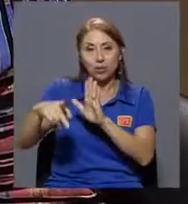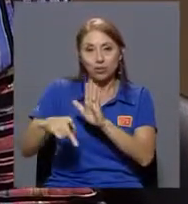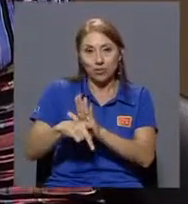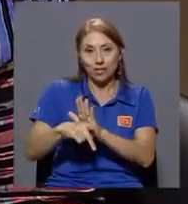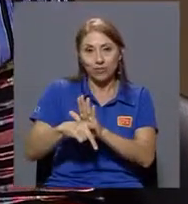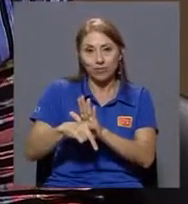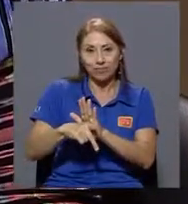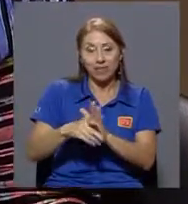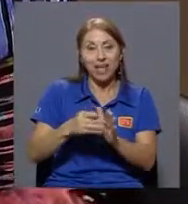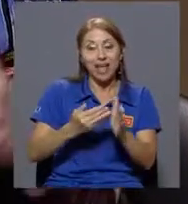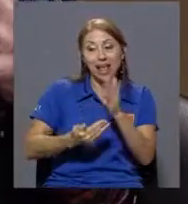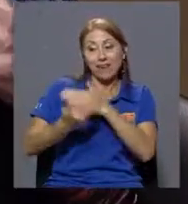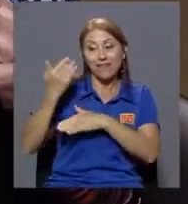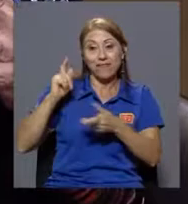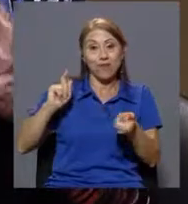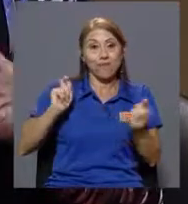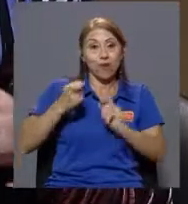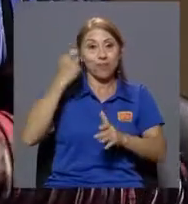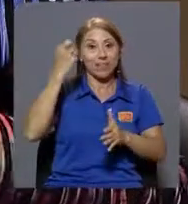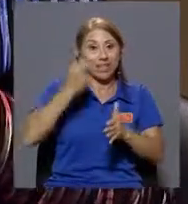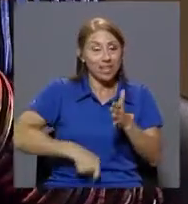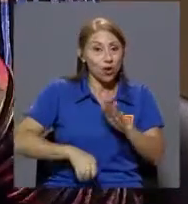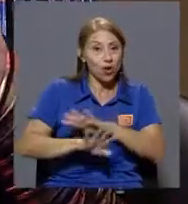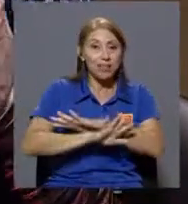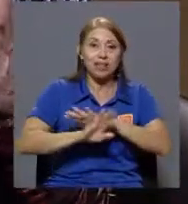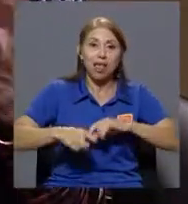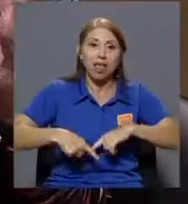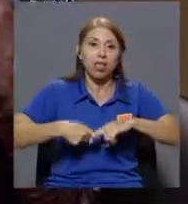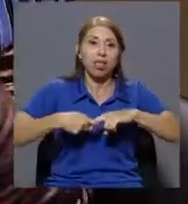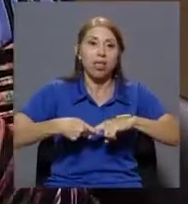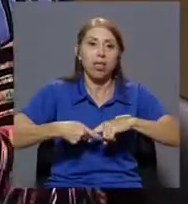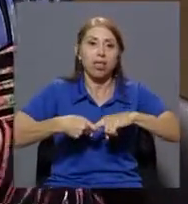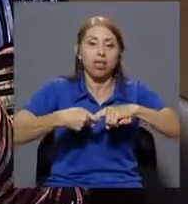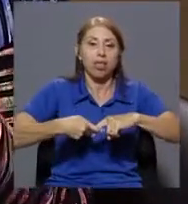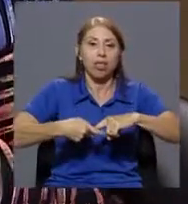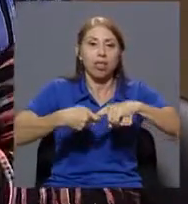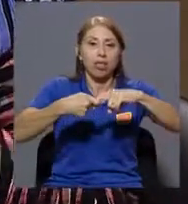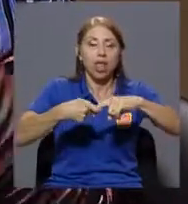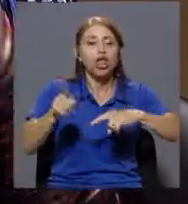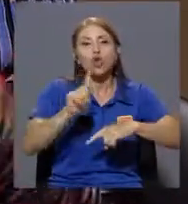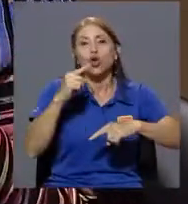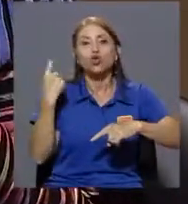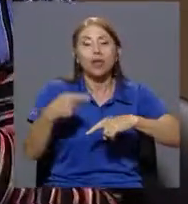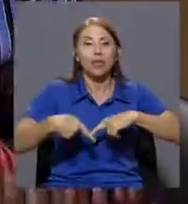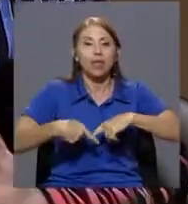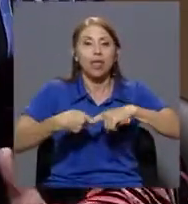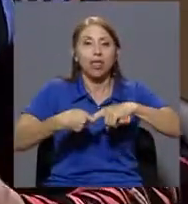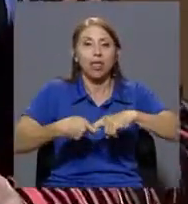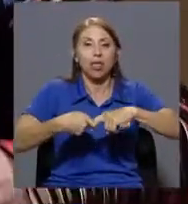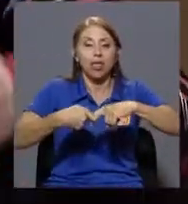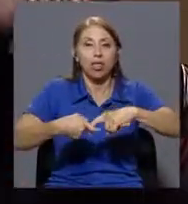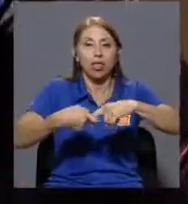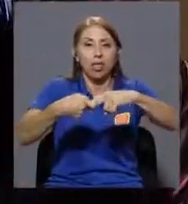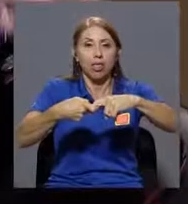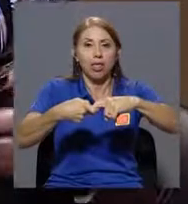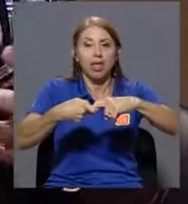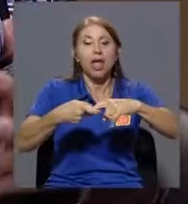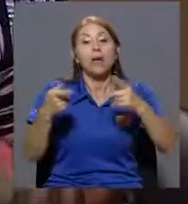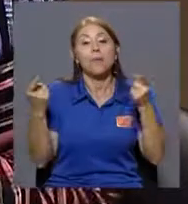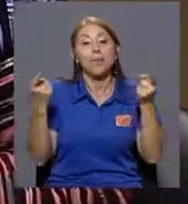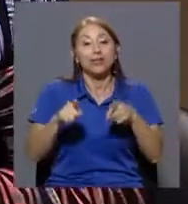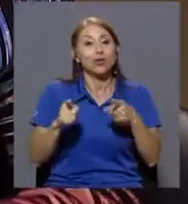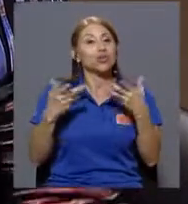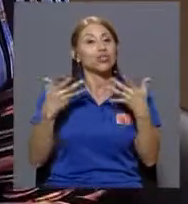encallaron. Y no solo encallaron, sino que ya lo hicieron muy adelante dentro de un gobierno como para poder